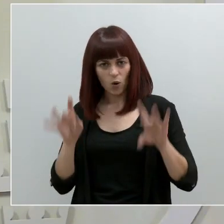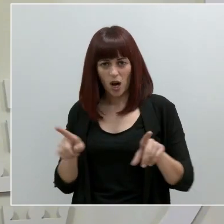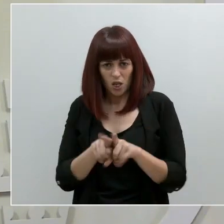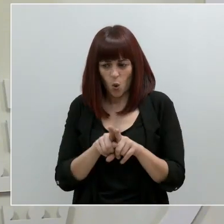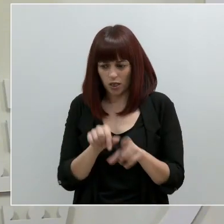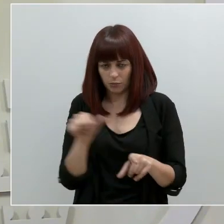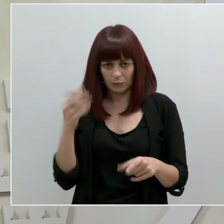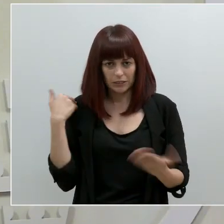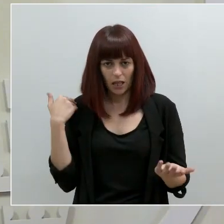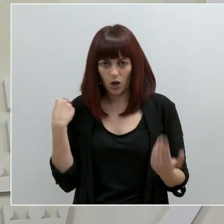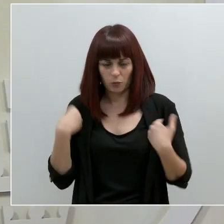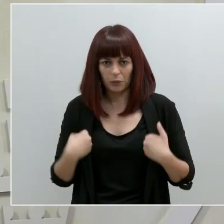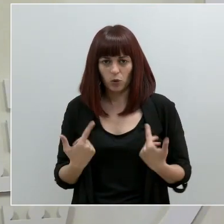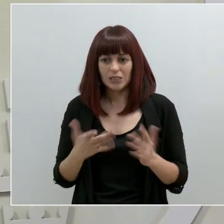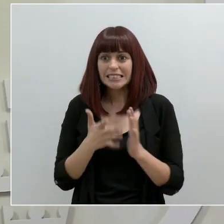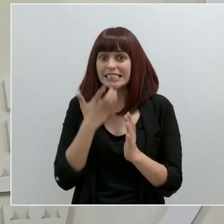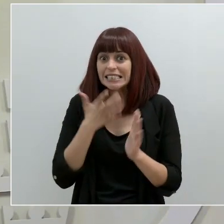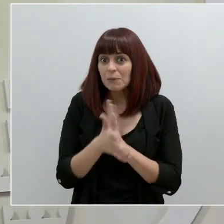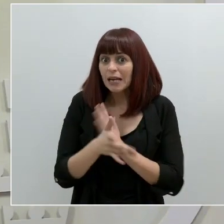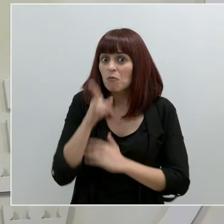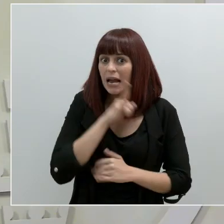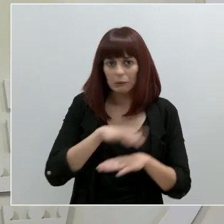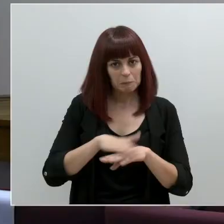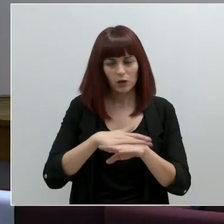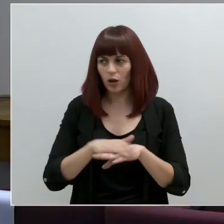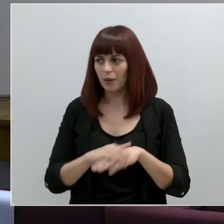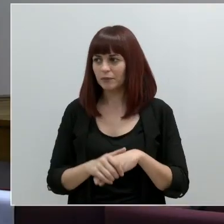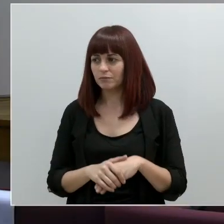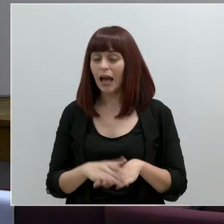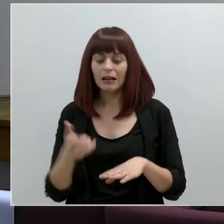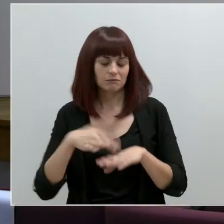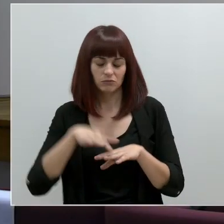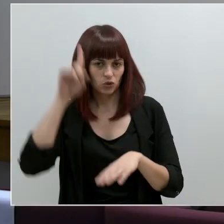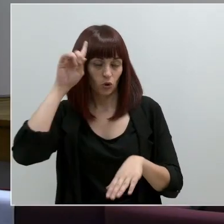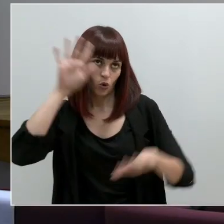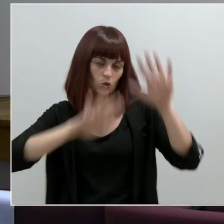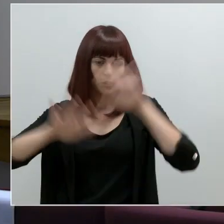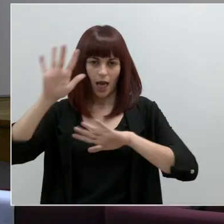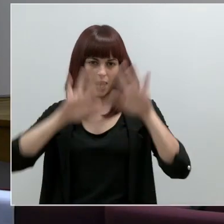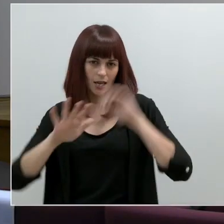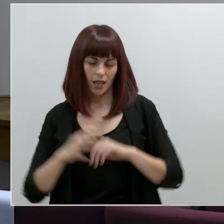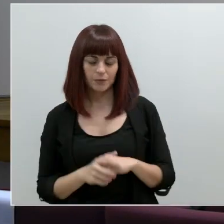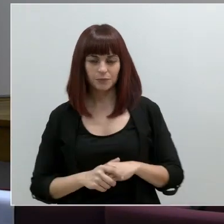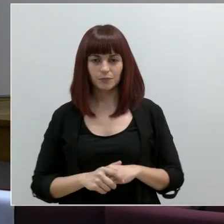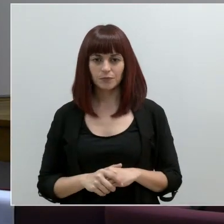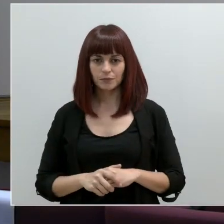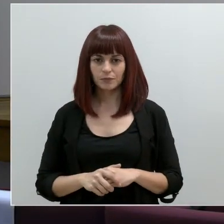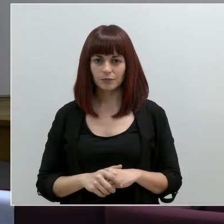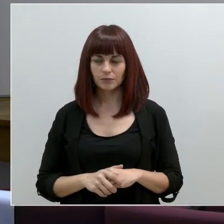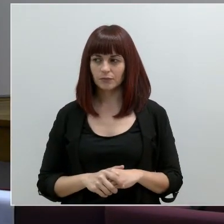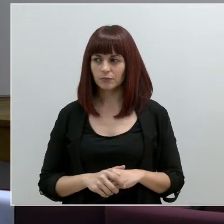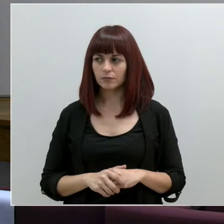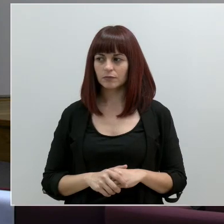estaba. Si me he explicado mal, perdóname. No, es que me he quedado un poquito confusa al extender así, me ha parecido genérico.